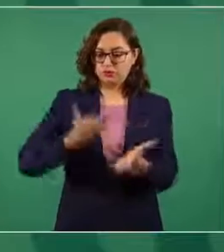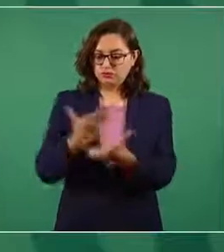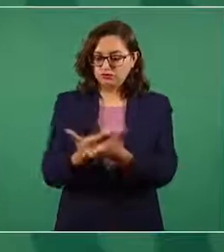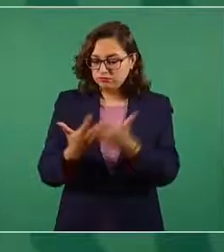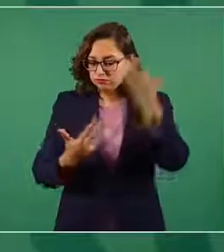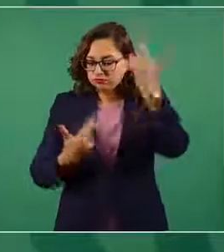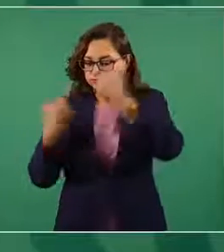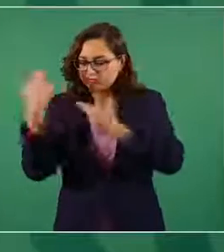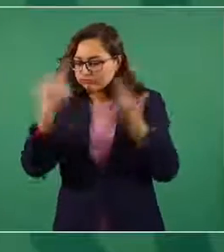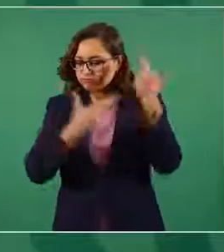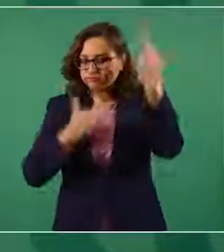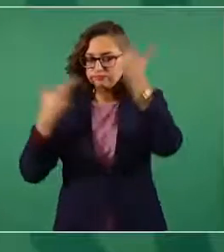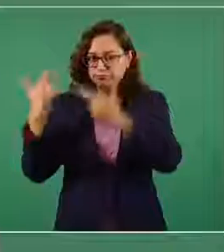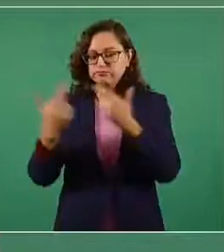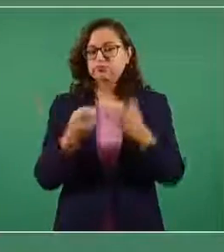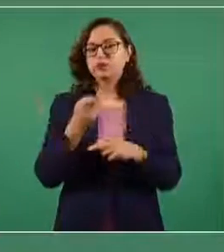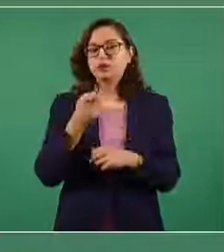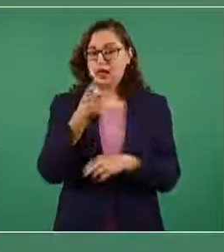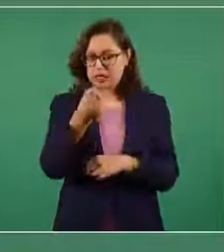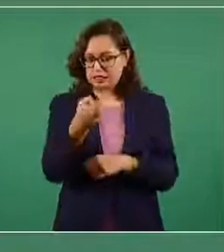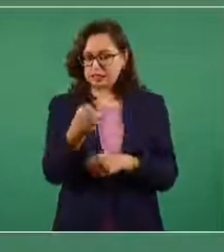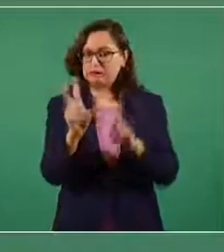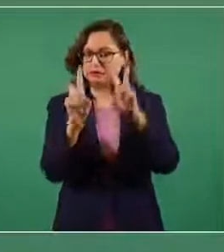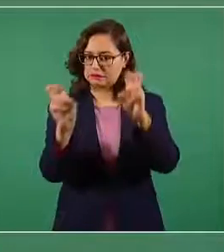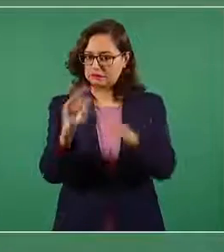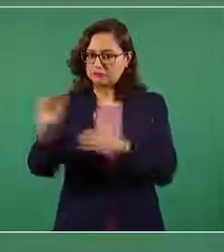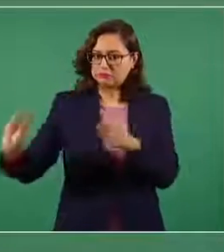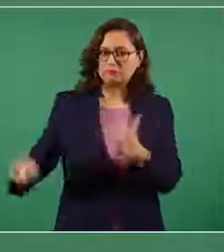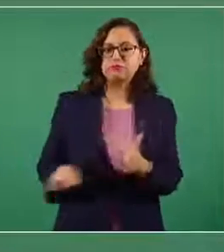decreto y ojalá y se incluya eso que estás planteando.